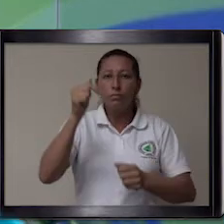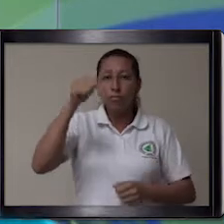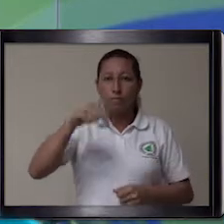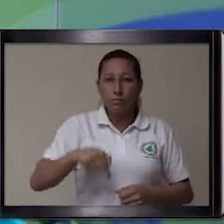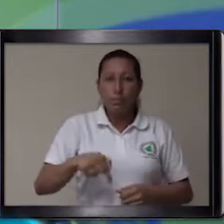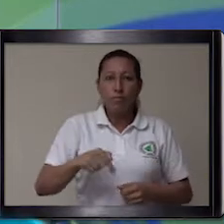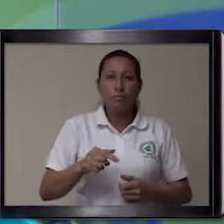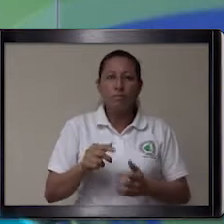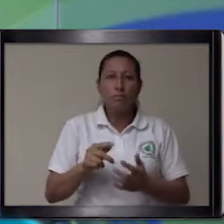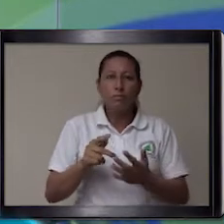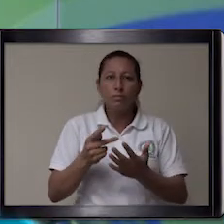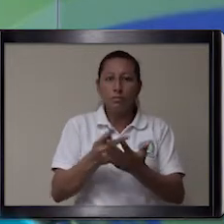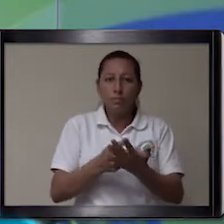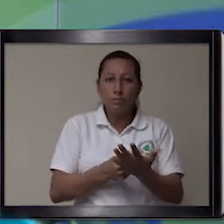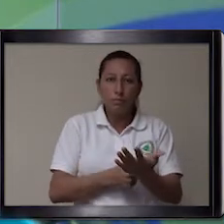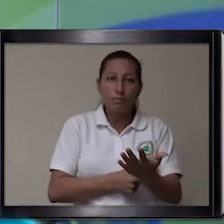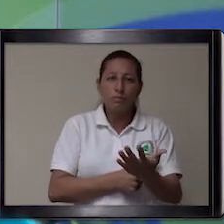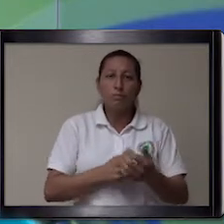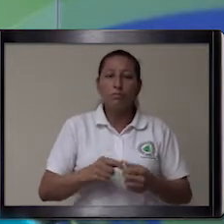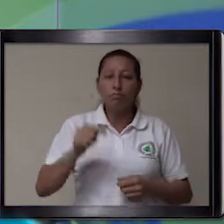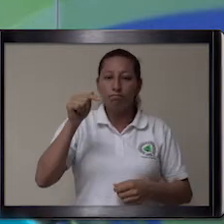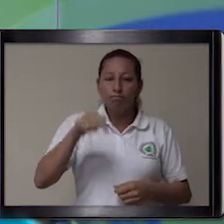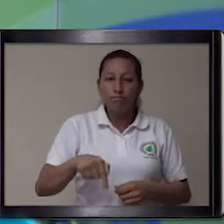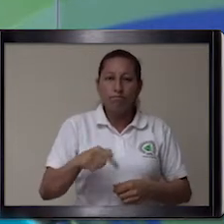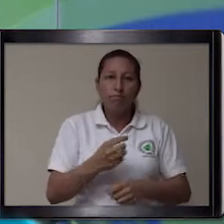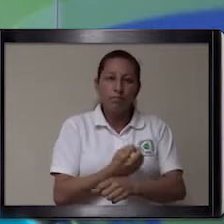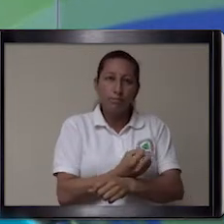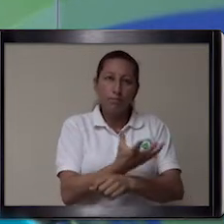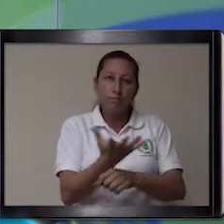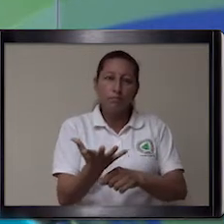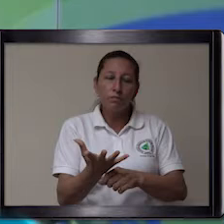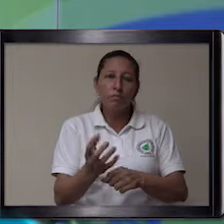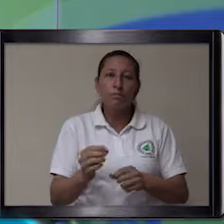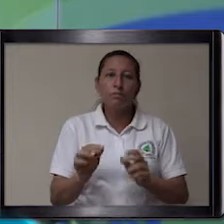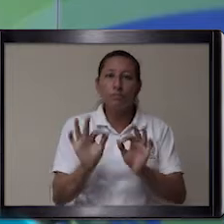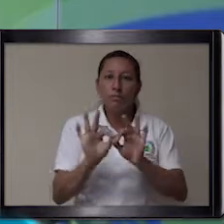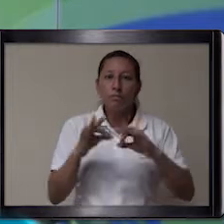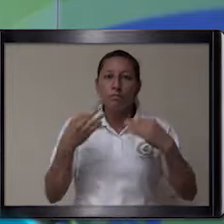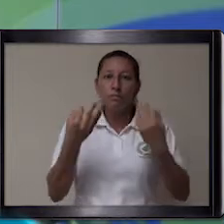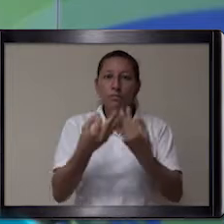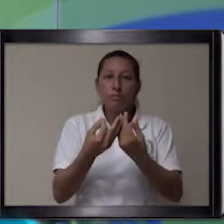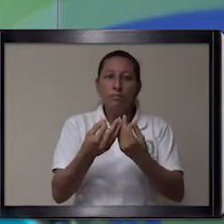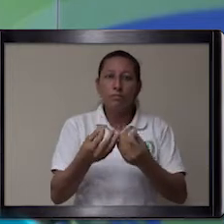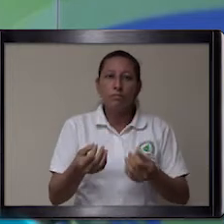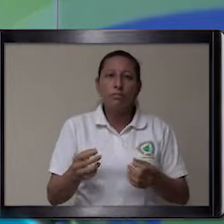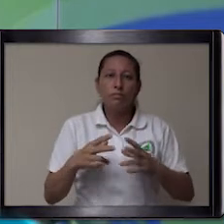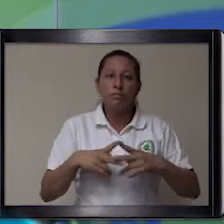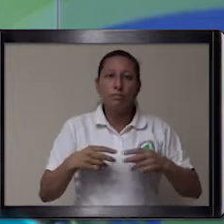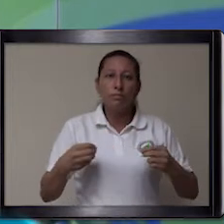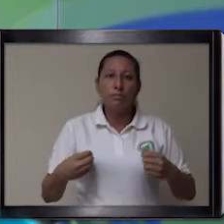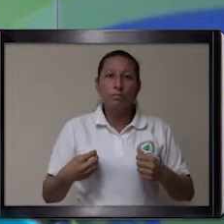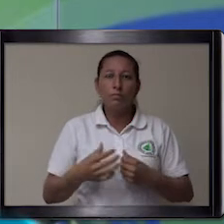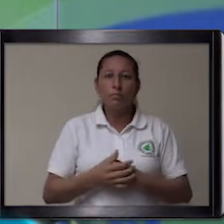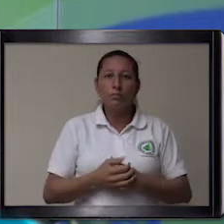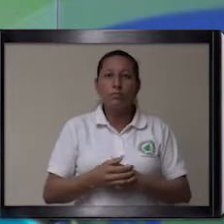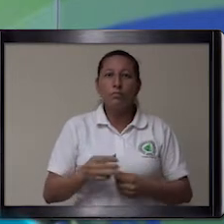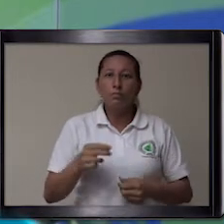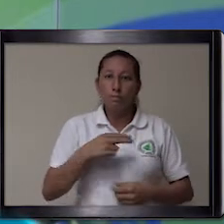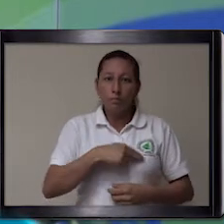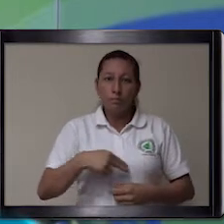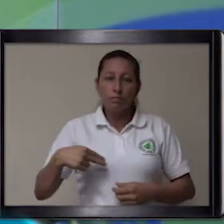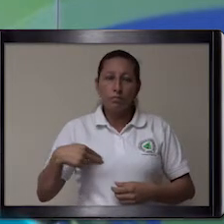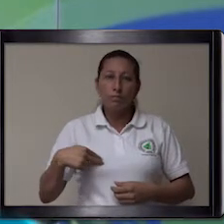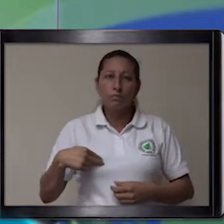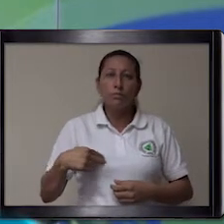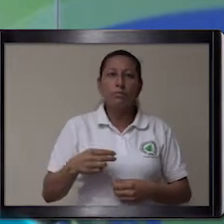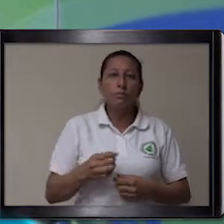y brindar esta importante información para todas nuestras familias nicaragüenses y sobre todo para su seguridad, ¿verdad? Nosotros le